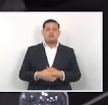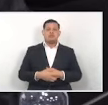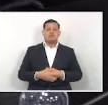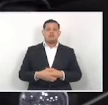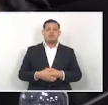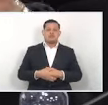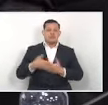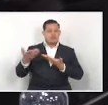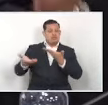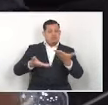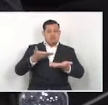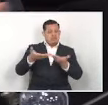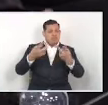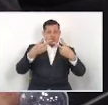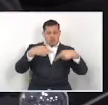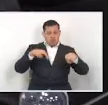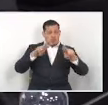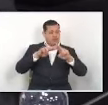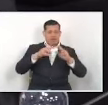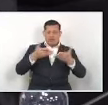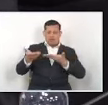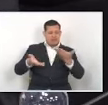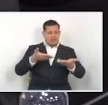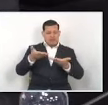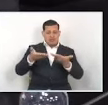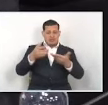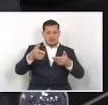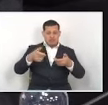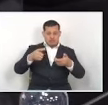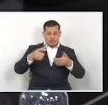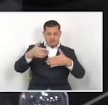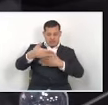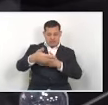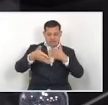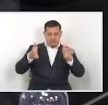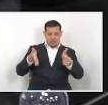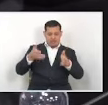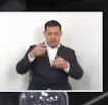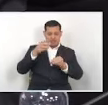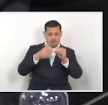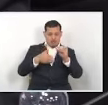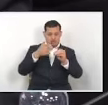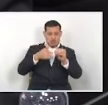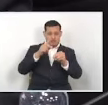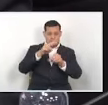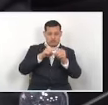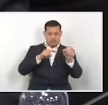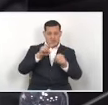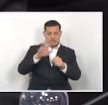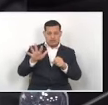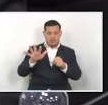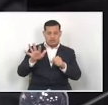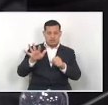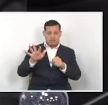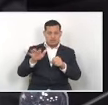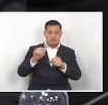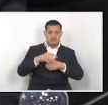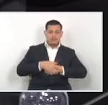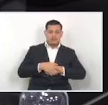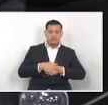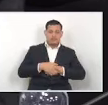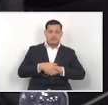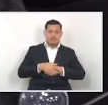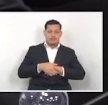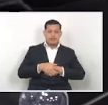Si en el mercado tradicional una caja de tomate está a $25,